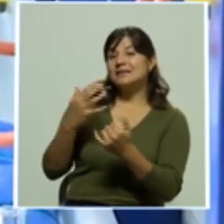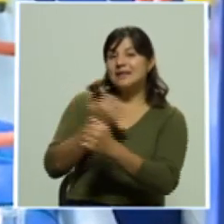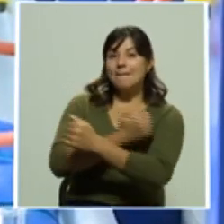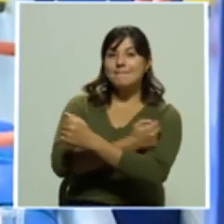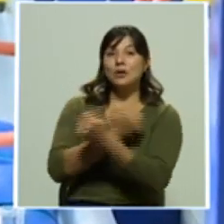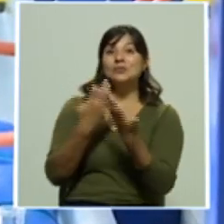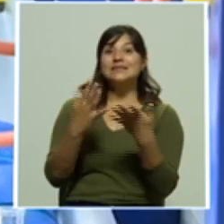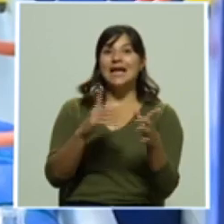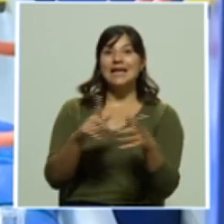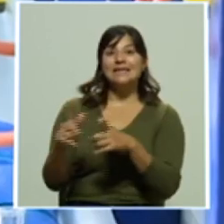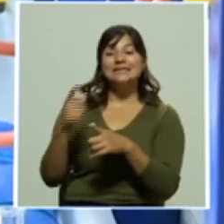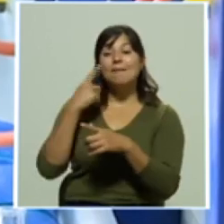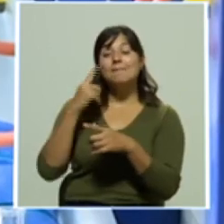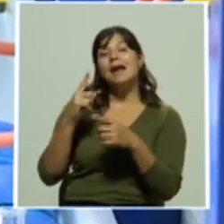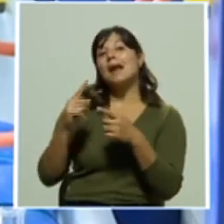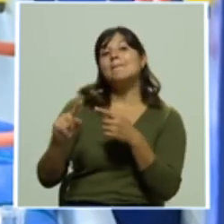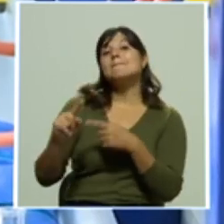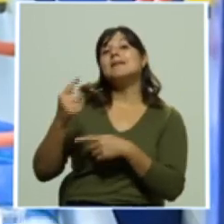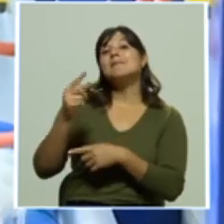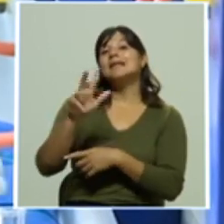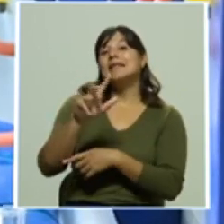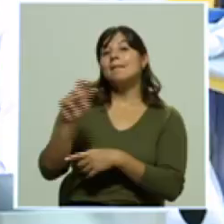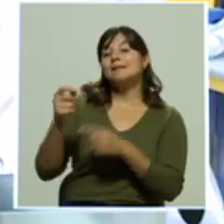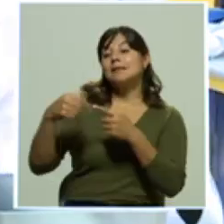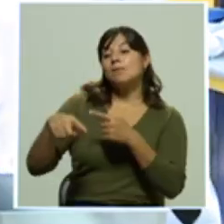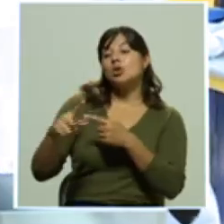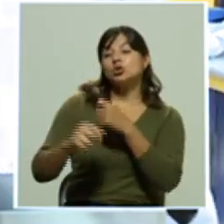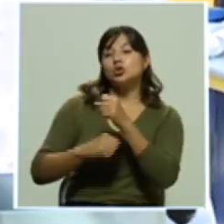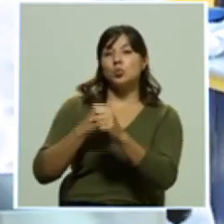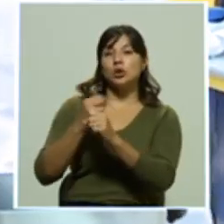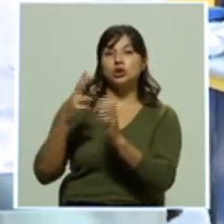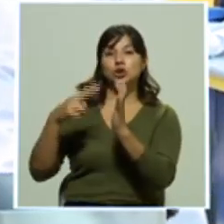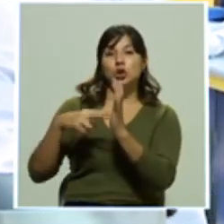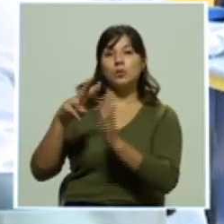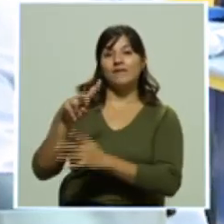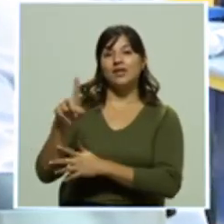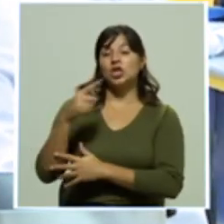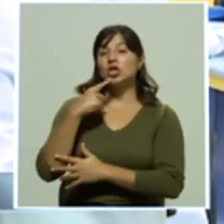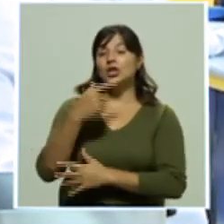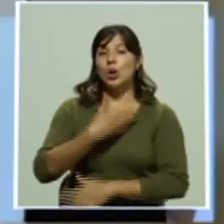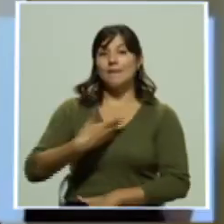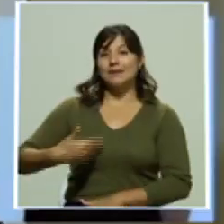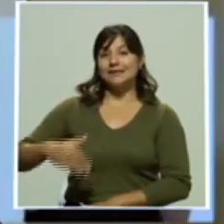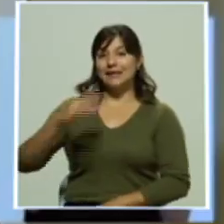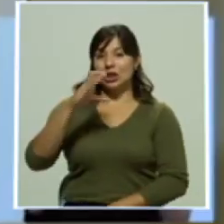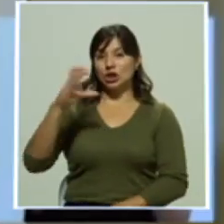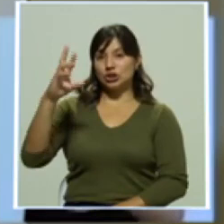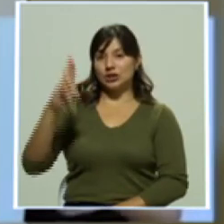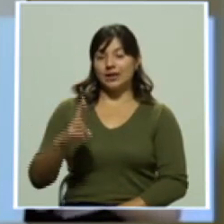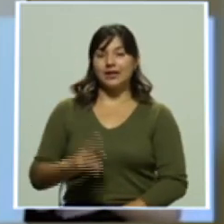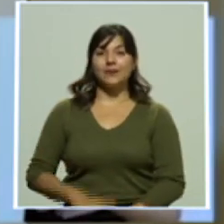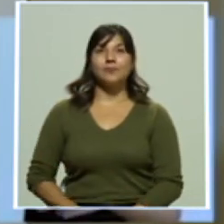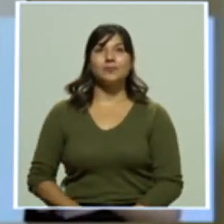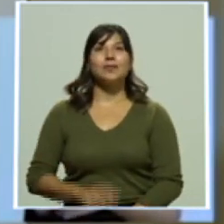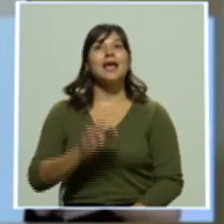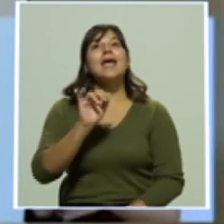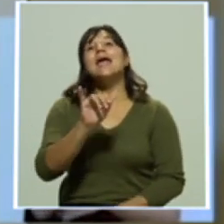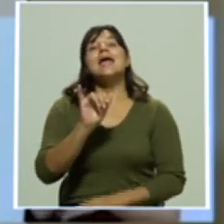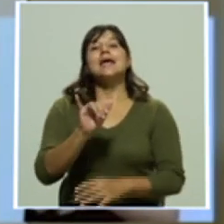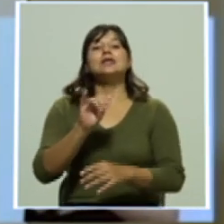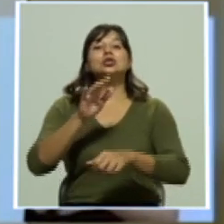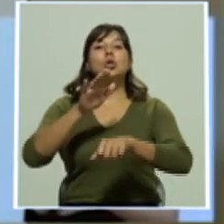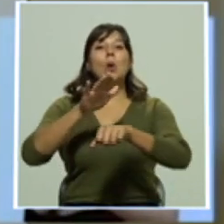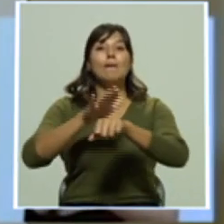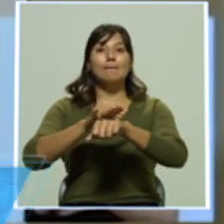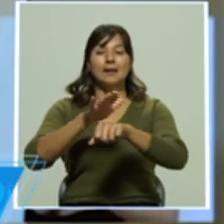disponible a partir del primer trimestre del 2021, aseguró el presidente de la República. Esto completa